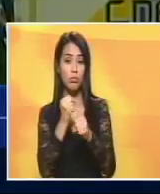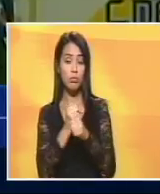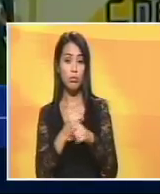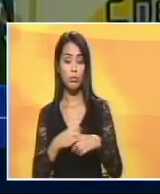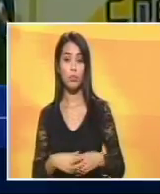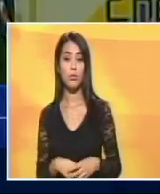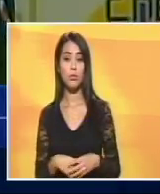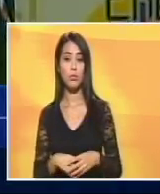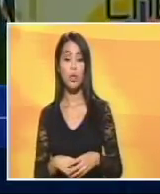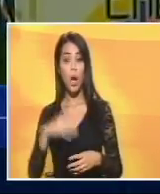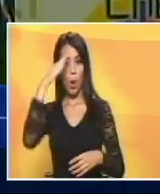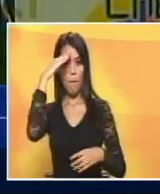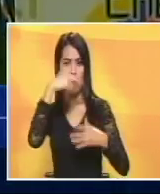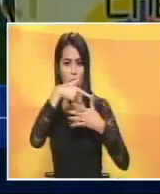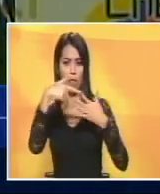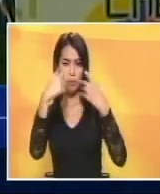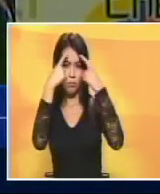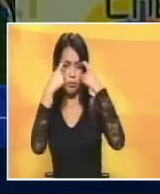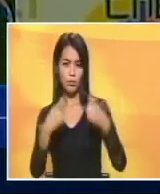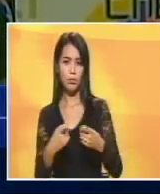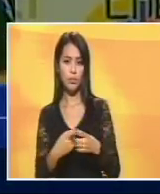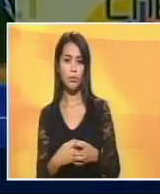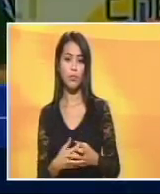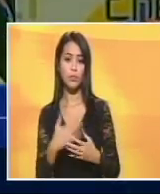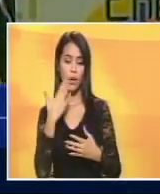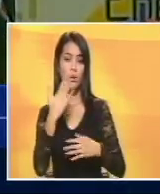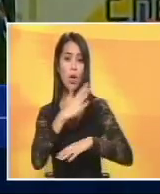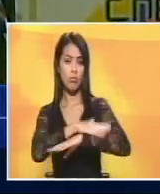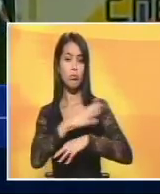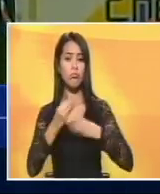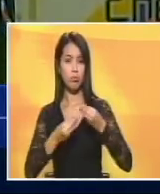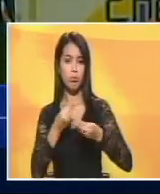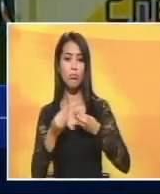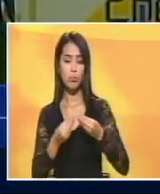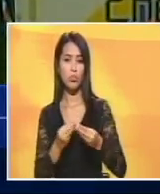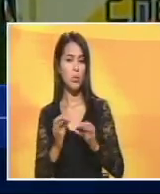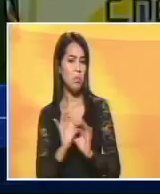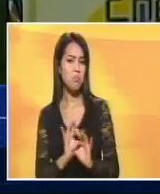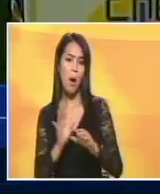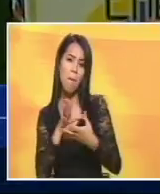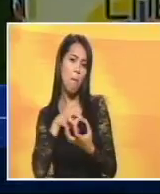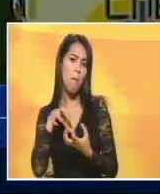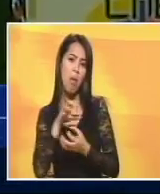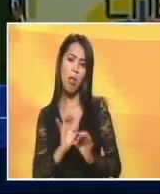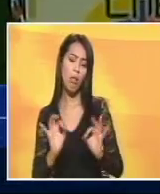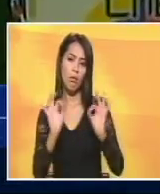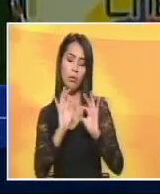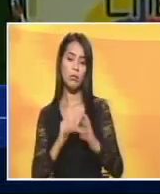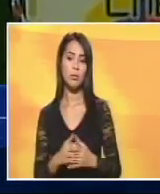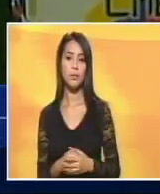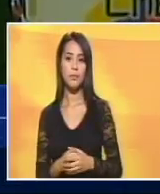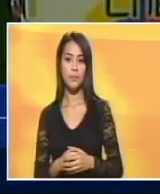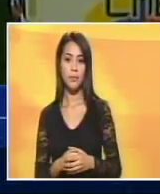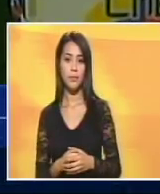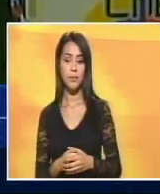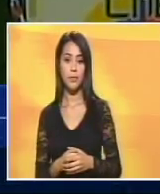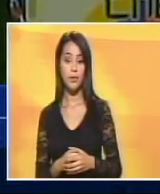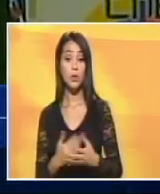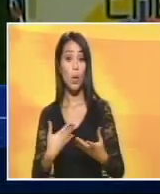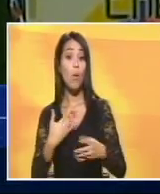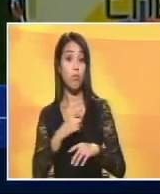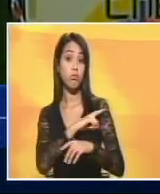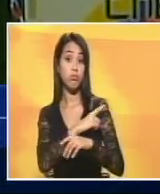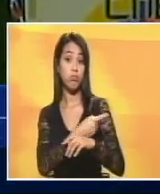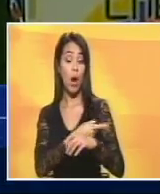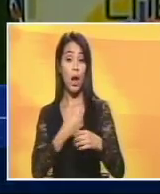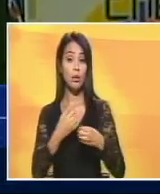al frente, han sido cumplidas sin ningún tipo de inconveniente, con un alto nivel de articulación, no solamente